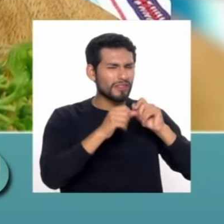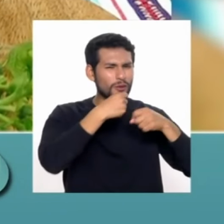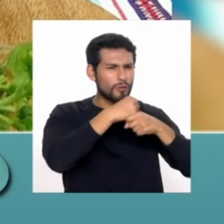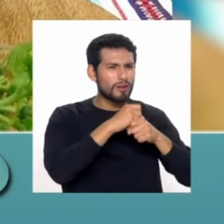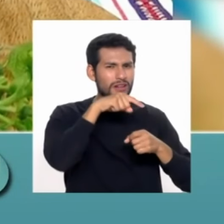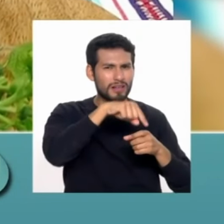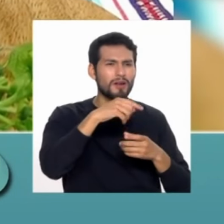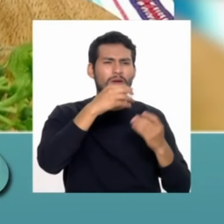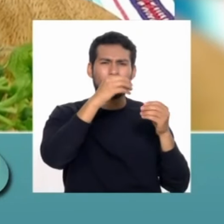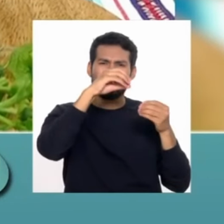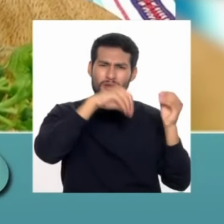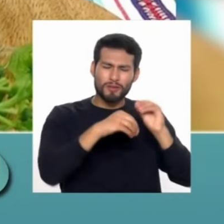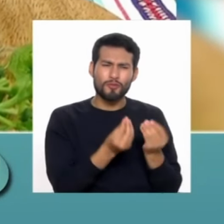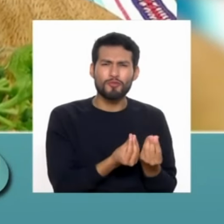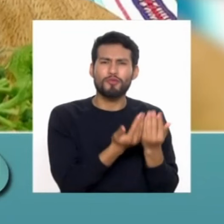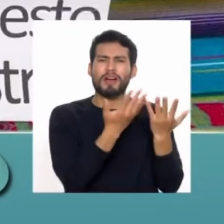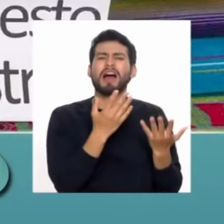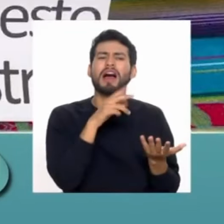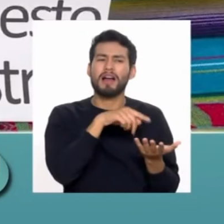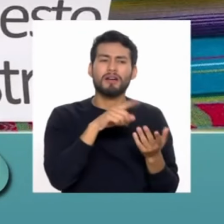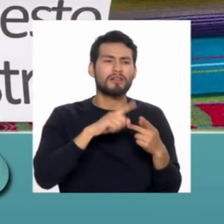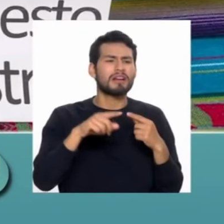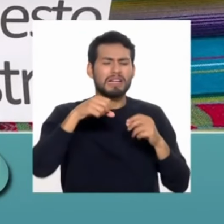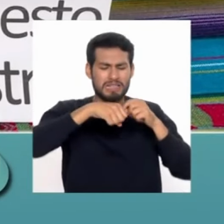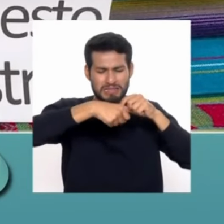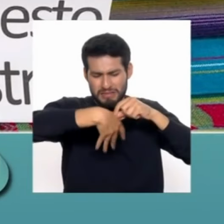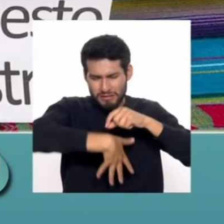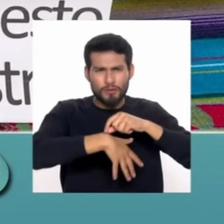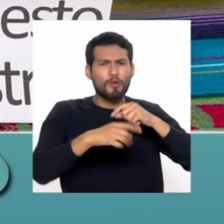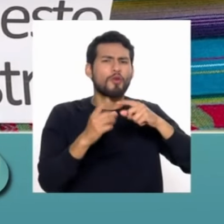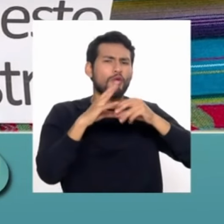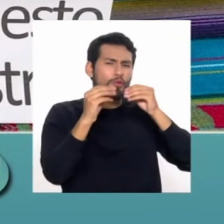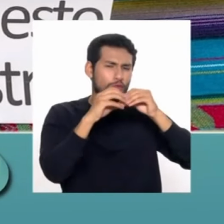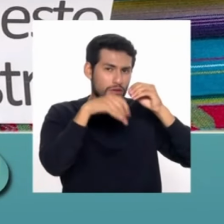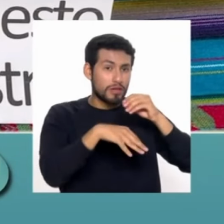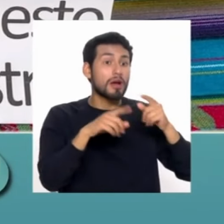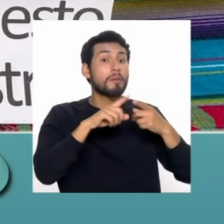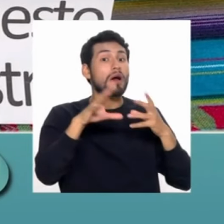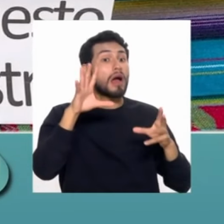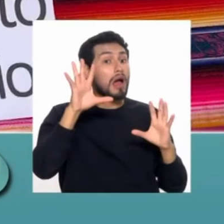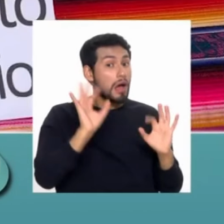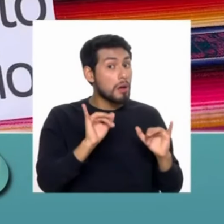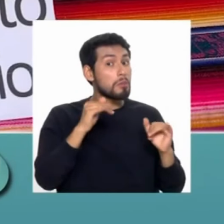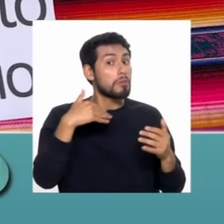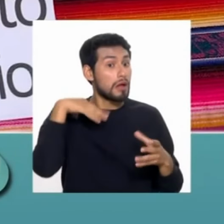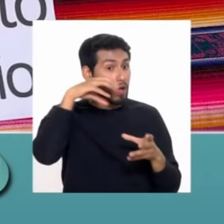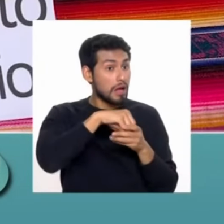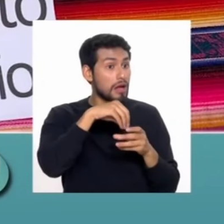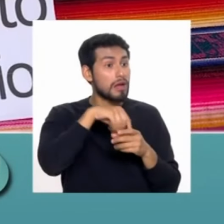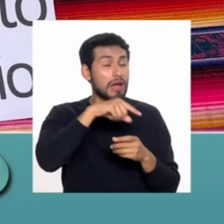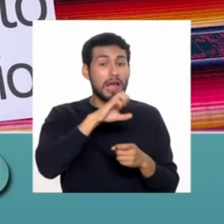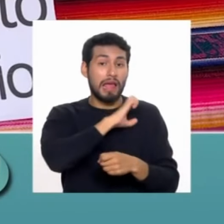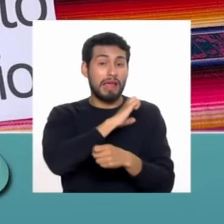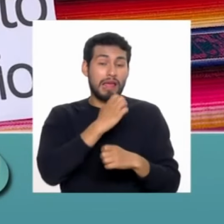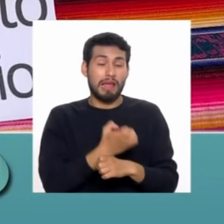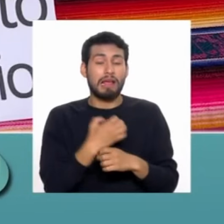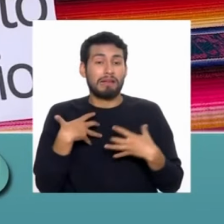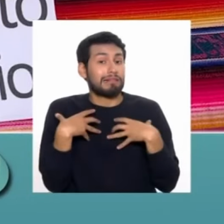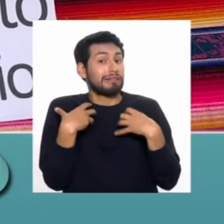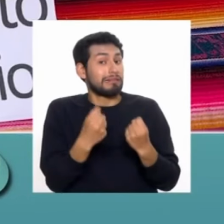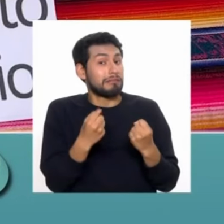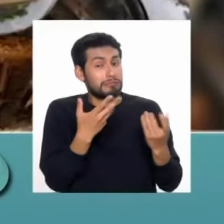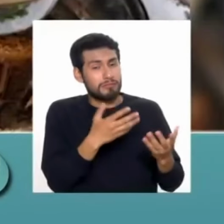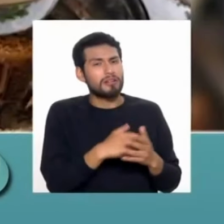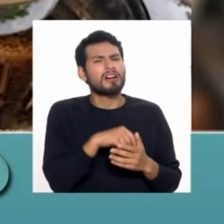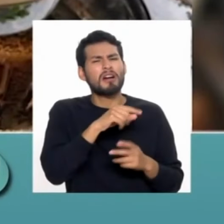elaboradas a base de plantas medicinales, como son raíces, frutos, pero que además vienen cargadas de energía y sanación y